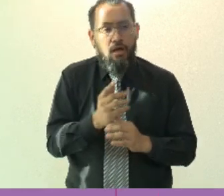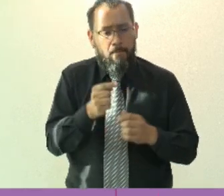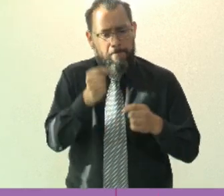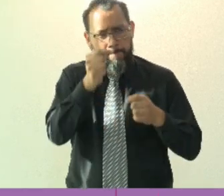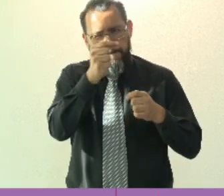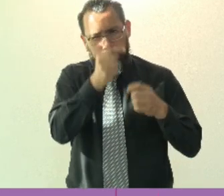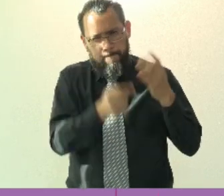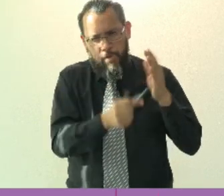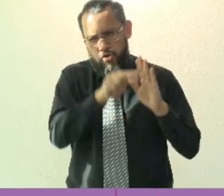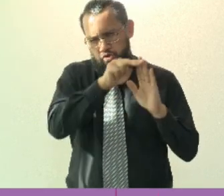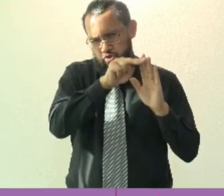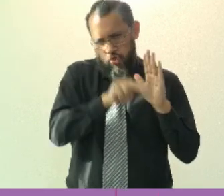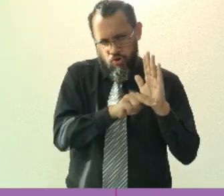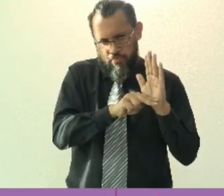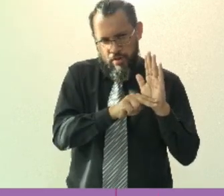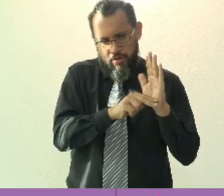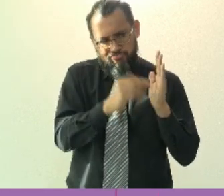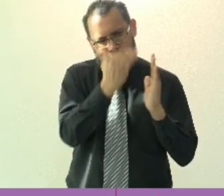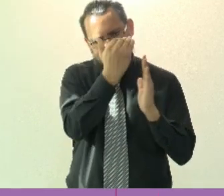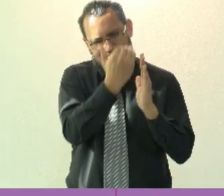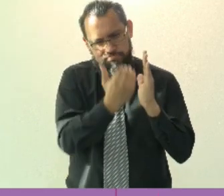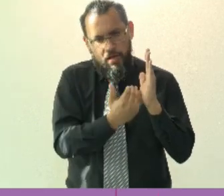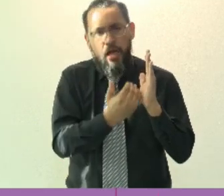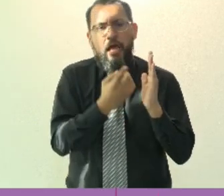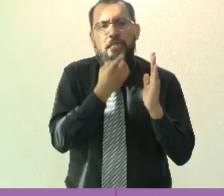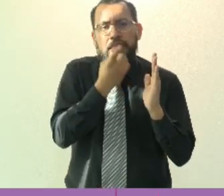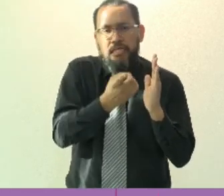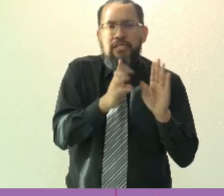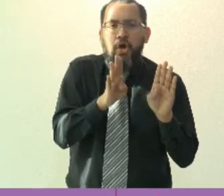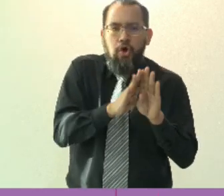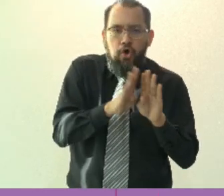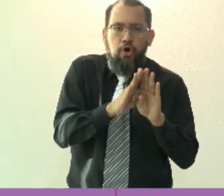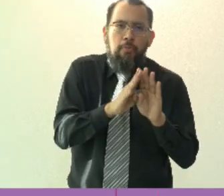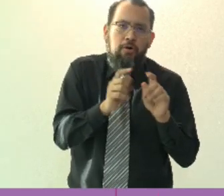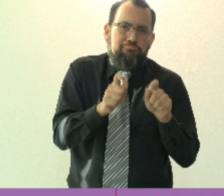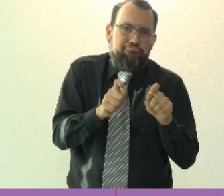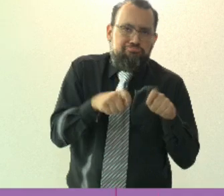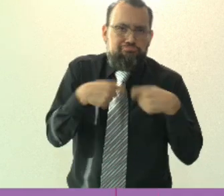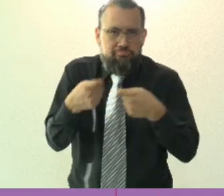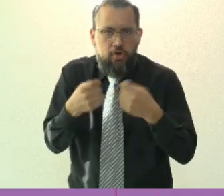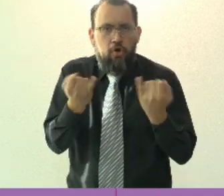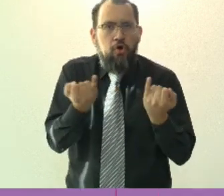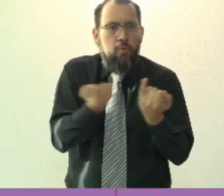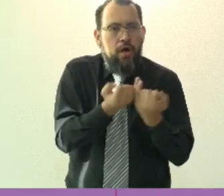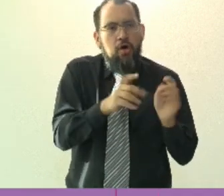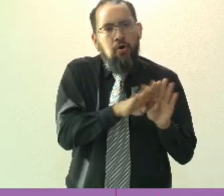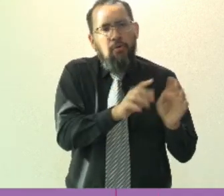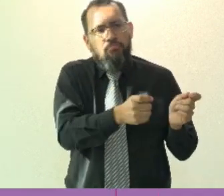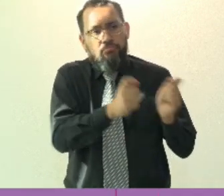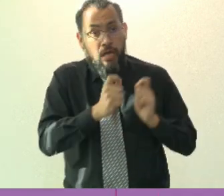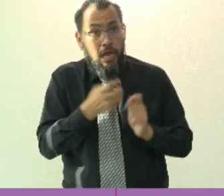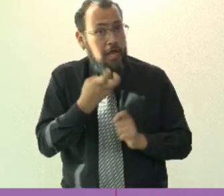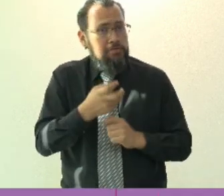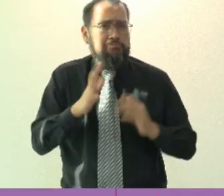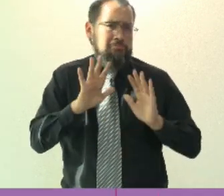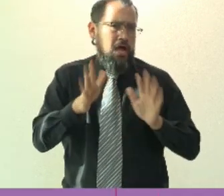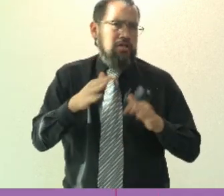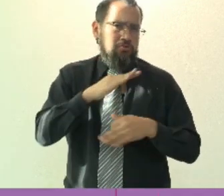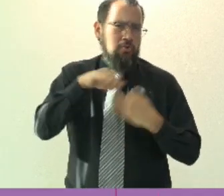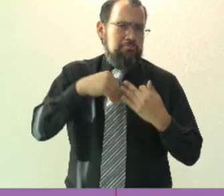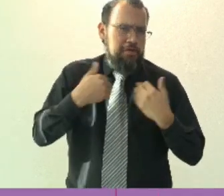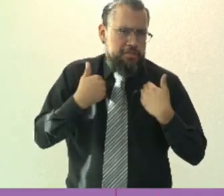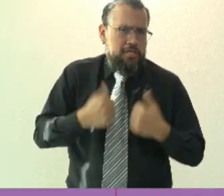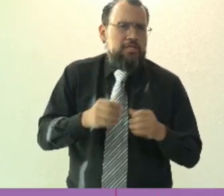normativo que regula las entregas y recepción. O sea, la entrega y recepción ya la entendemos como un ejercicio de rendición de